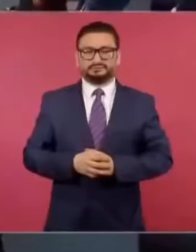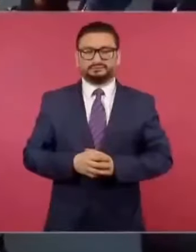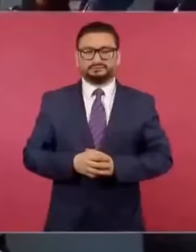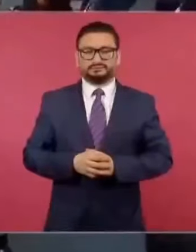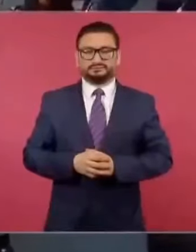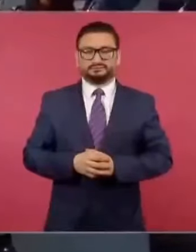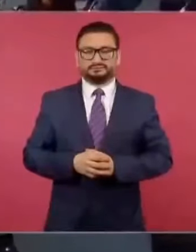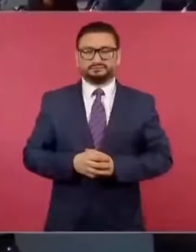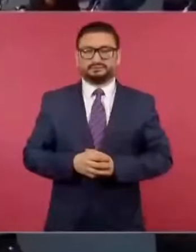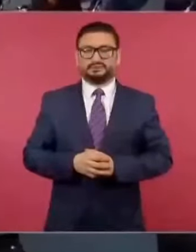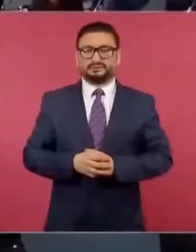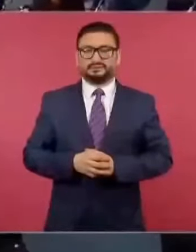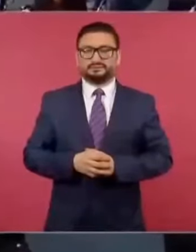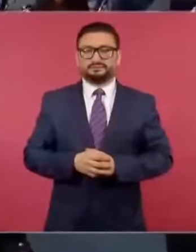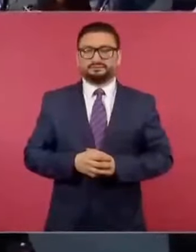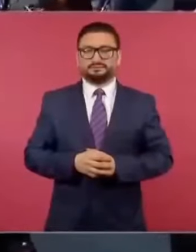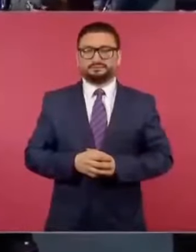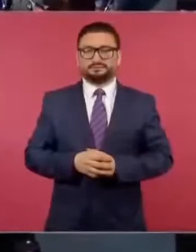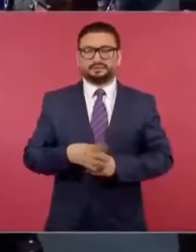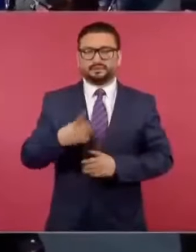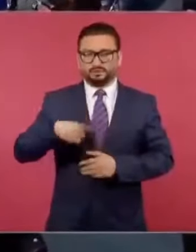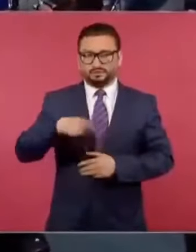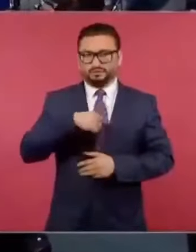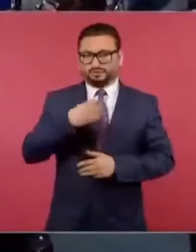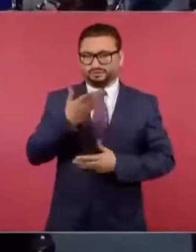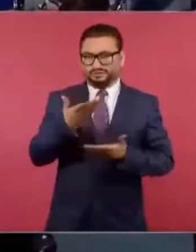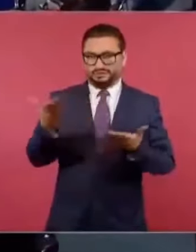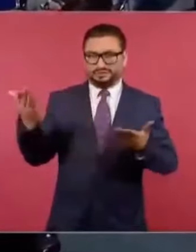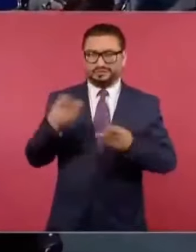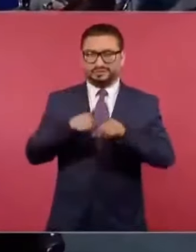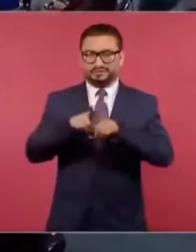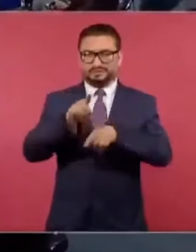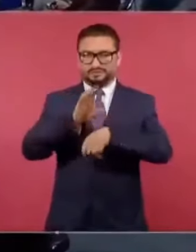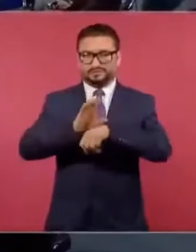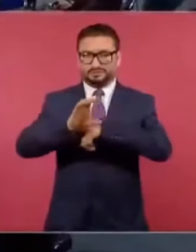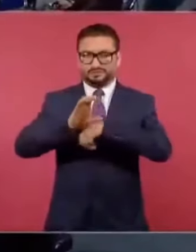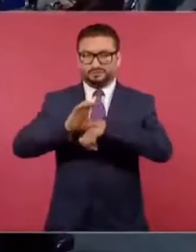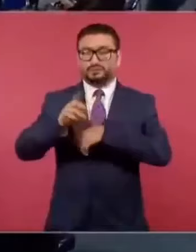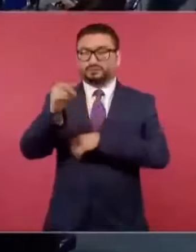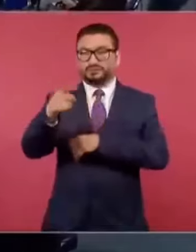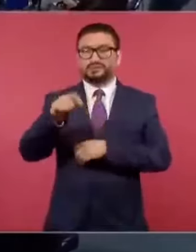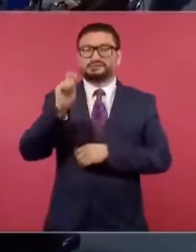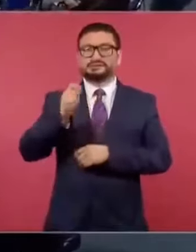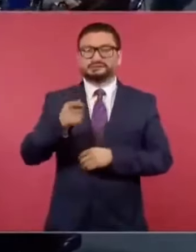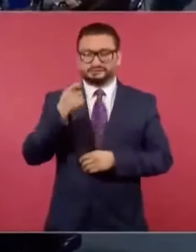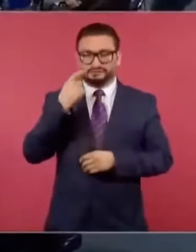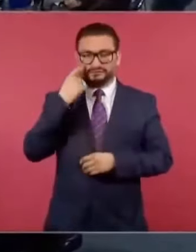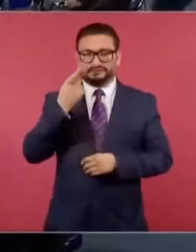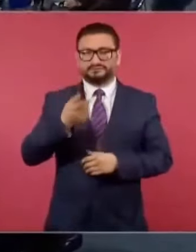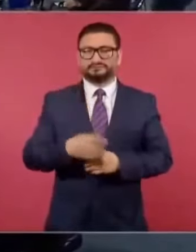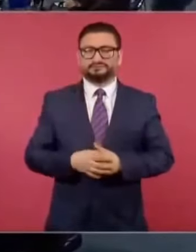tenemos ahora para nuestros hermanos de Colombia fíjense